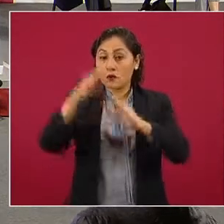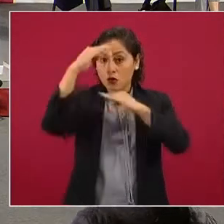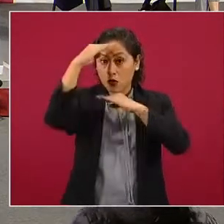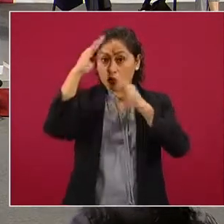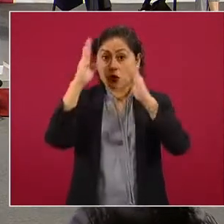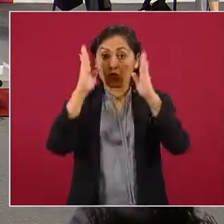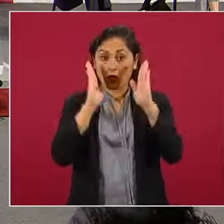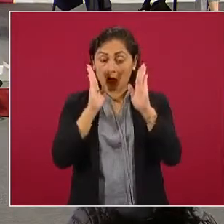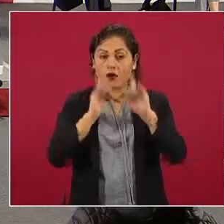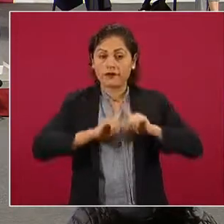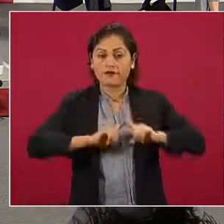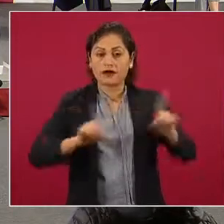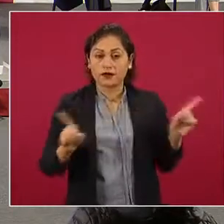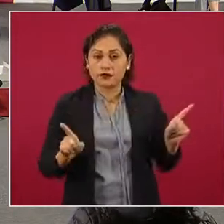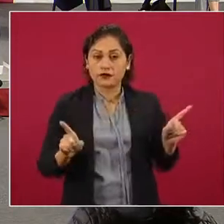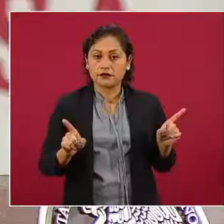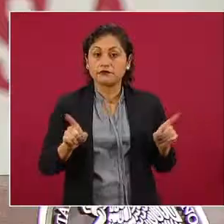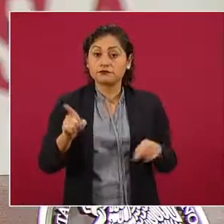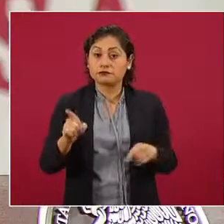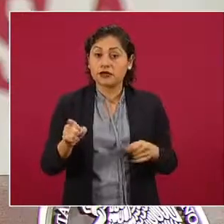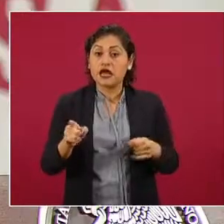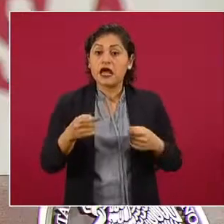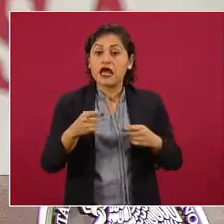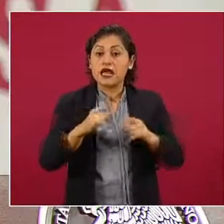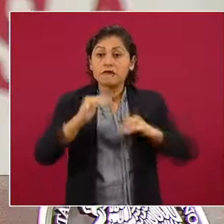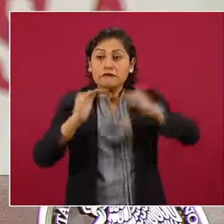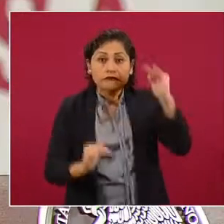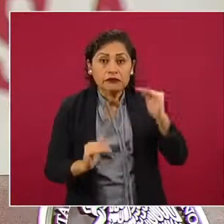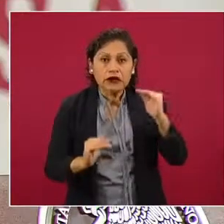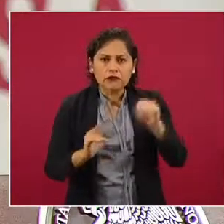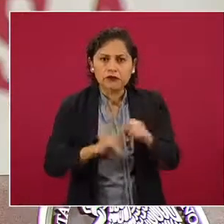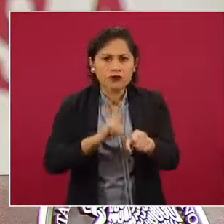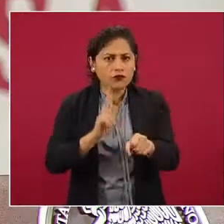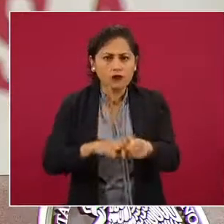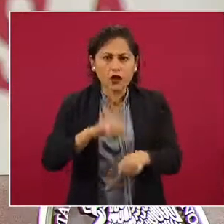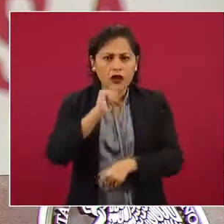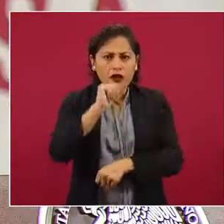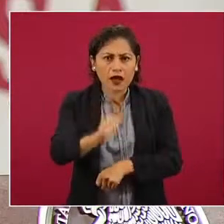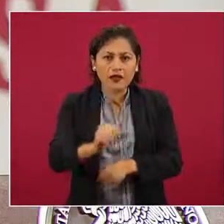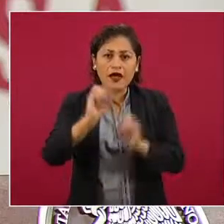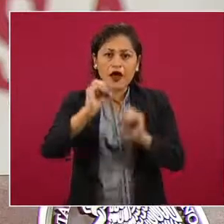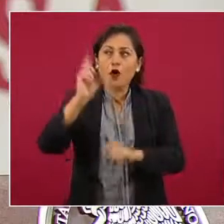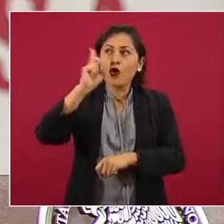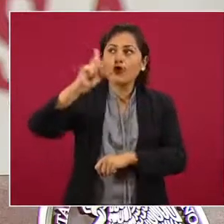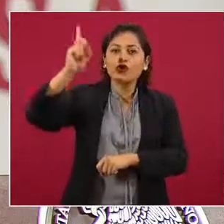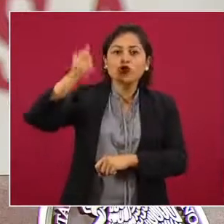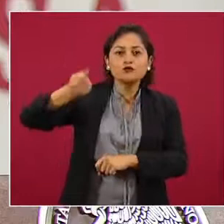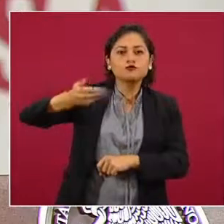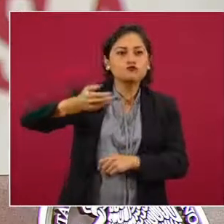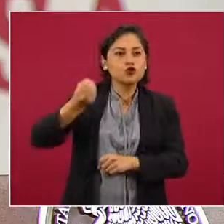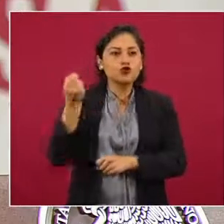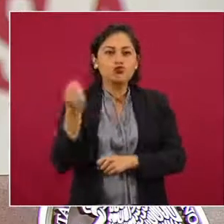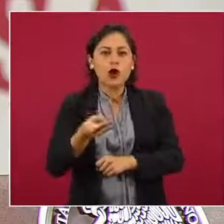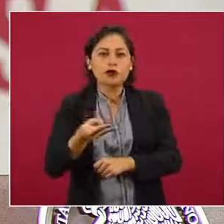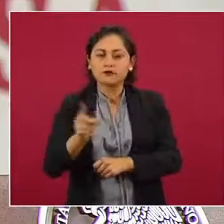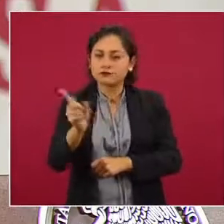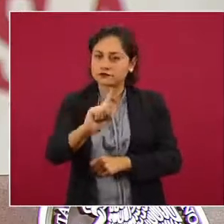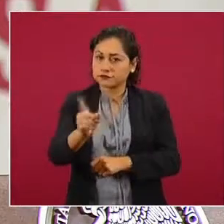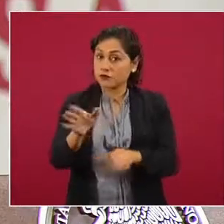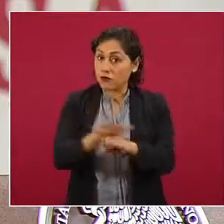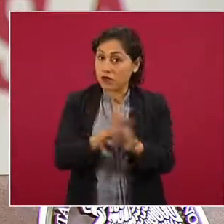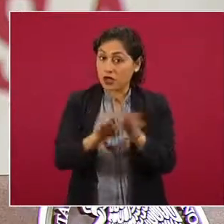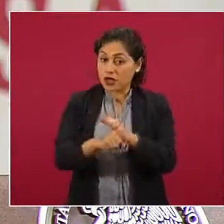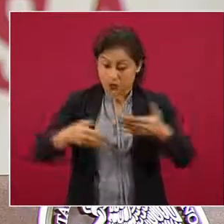no es un hecho natural, ni parte de un orden divino. Quien nace pobre no debe